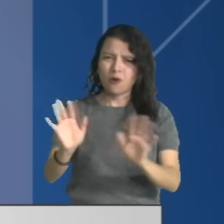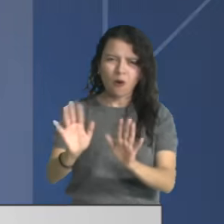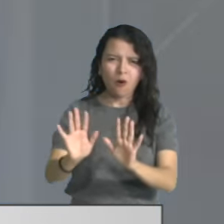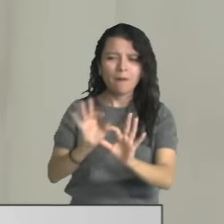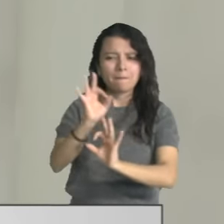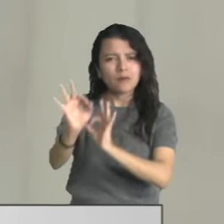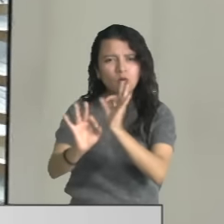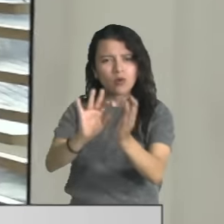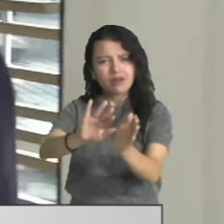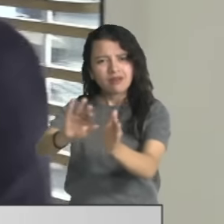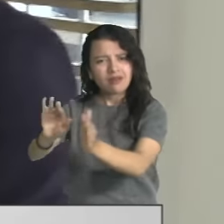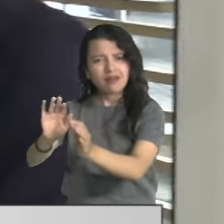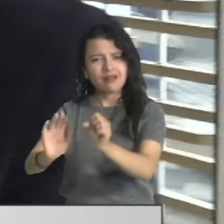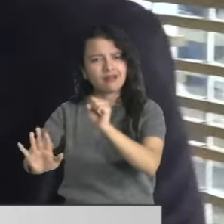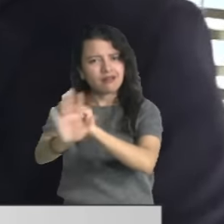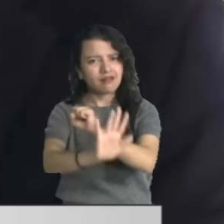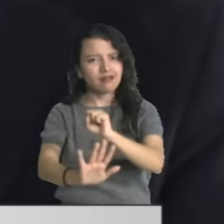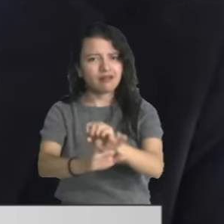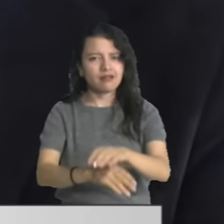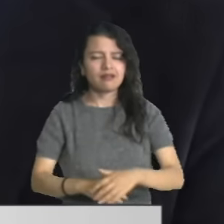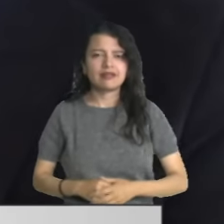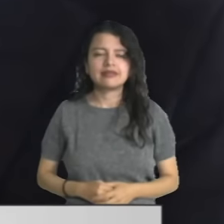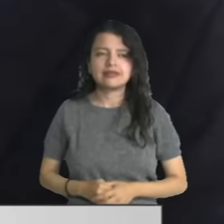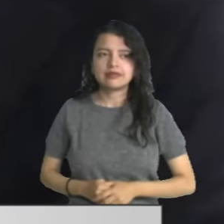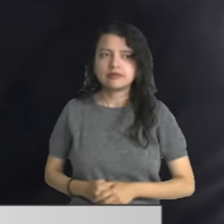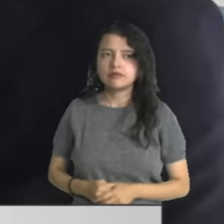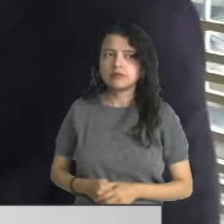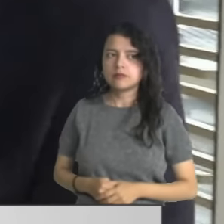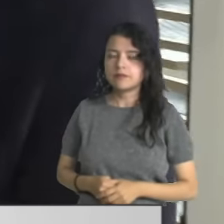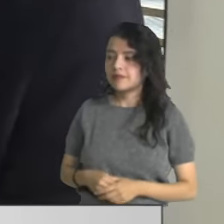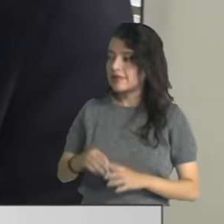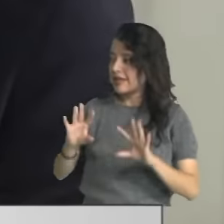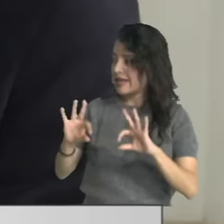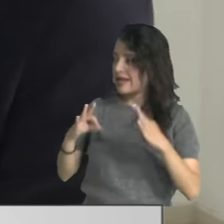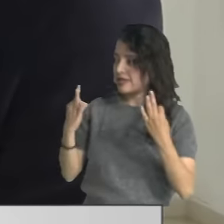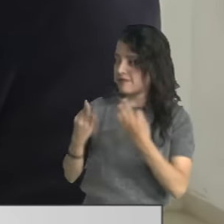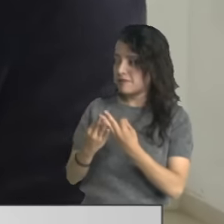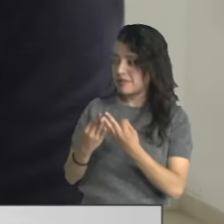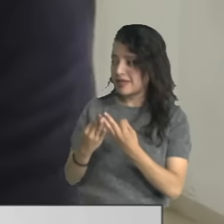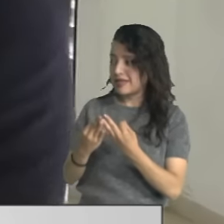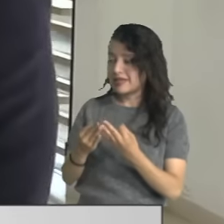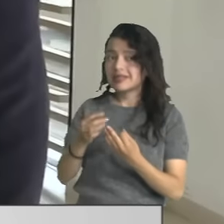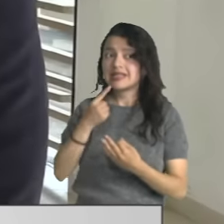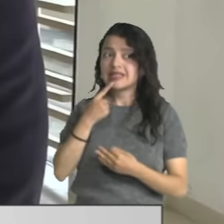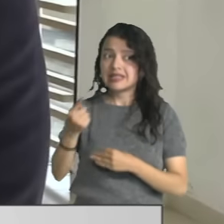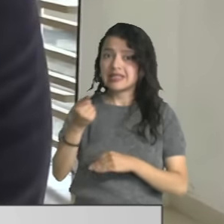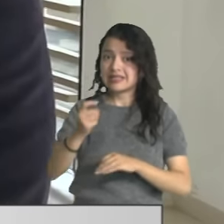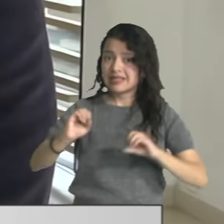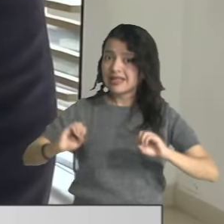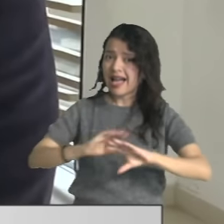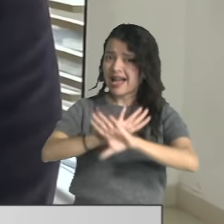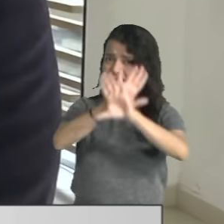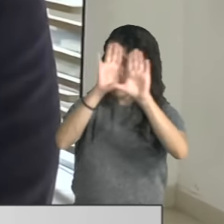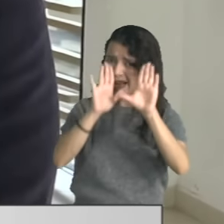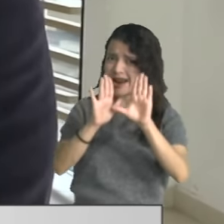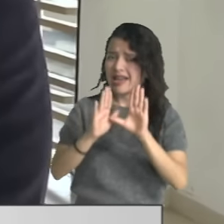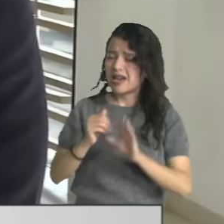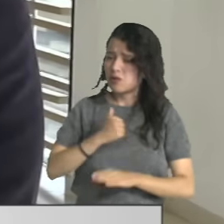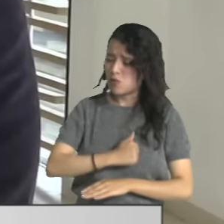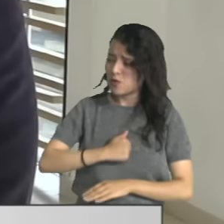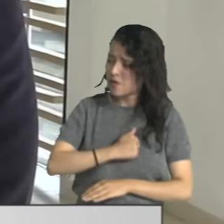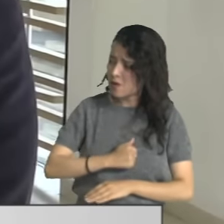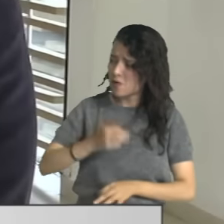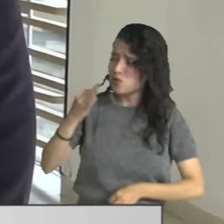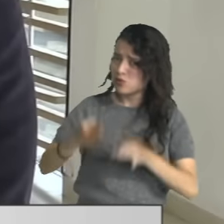municipio argeliano. Alcalde, las familias de las personas heridas y del niño fallecido piden esclarecimiento por parte de las autoridades